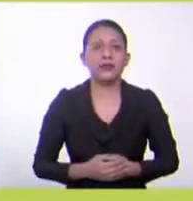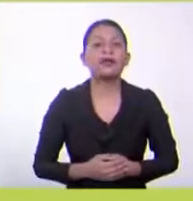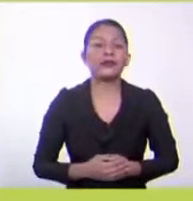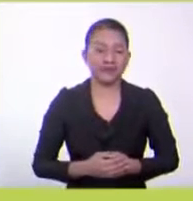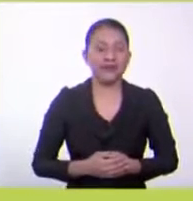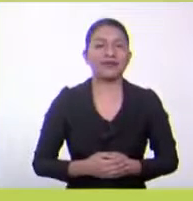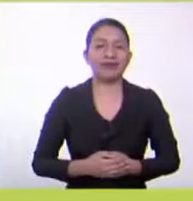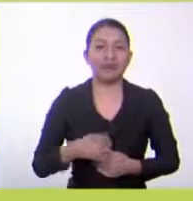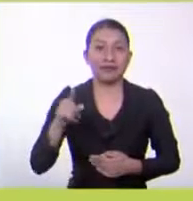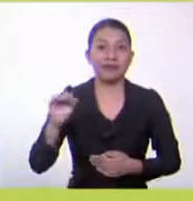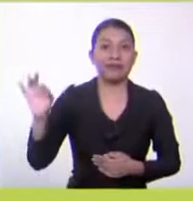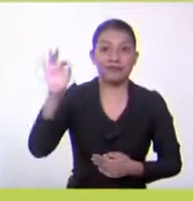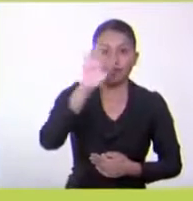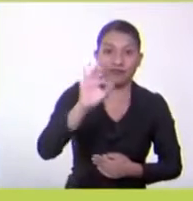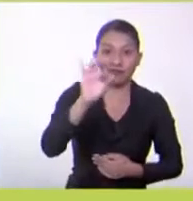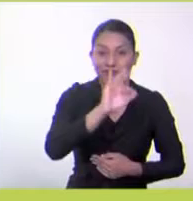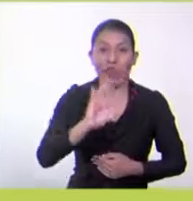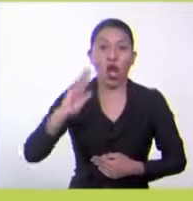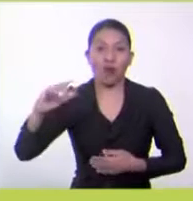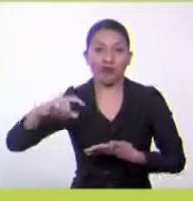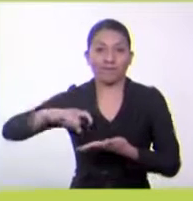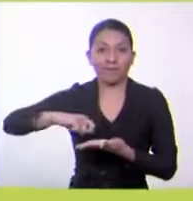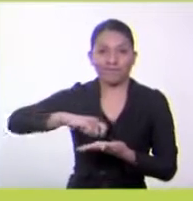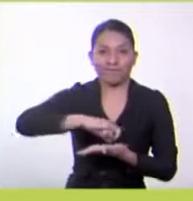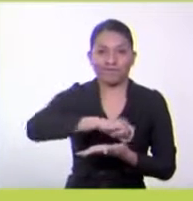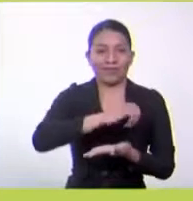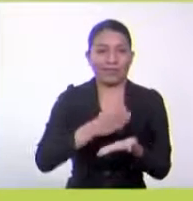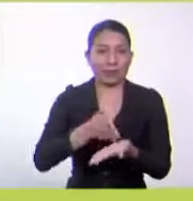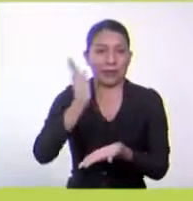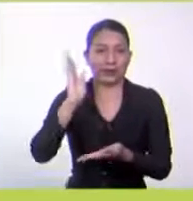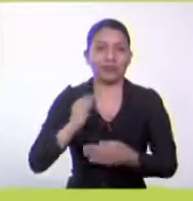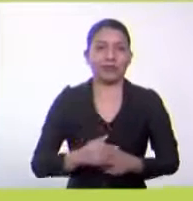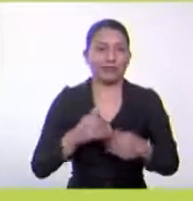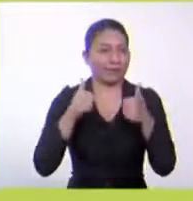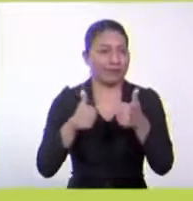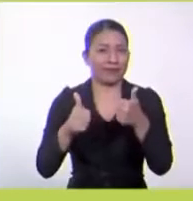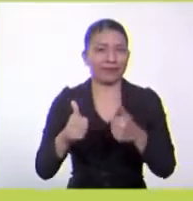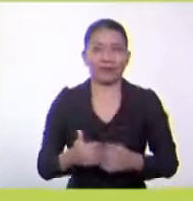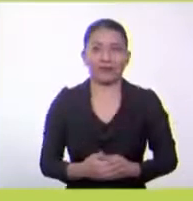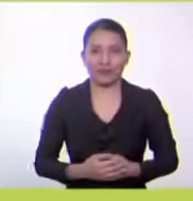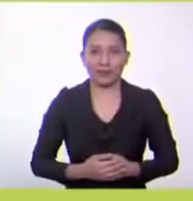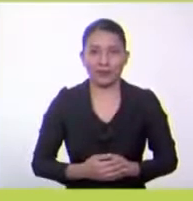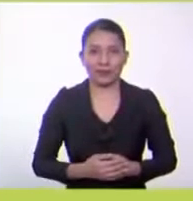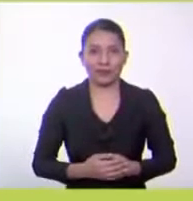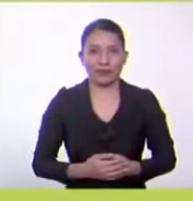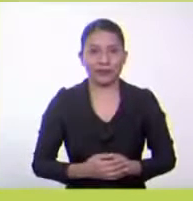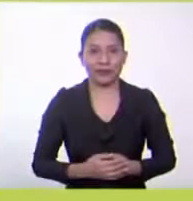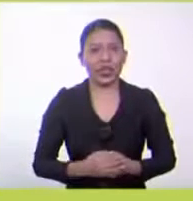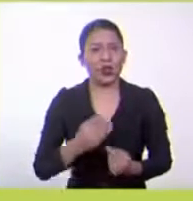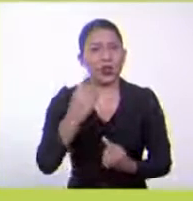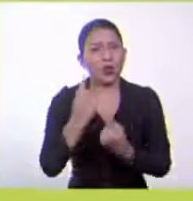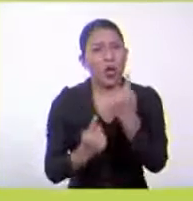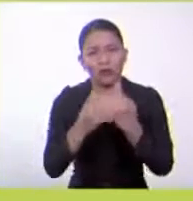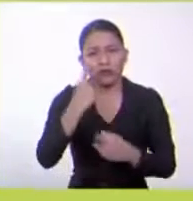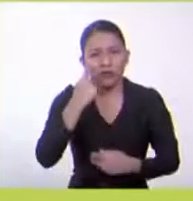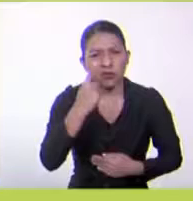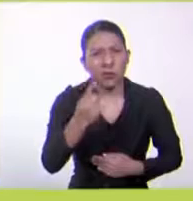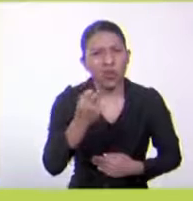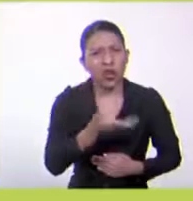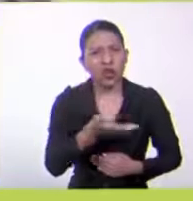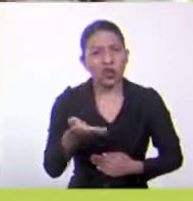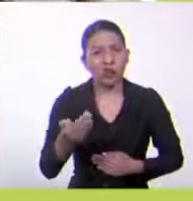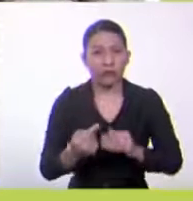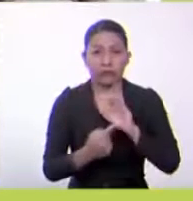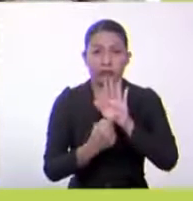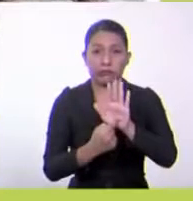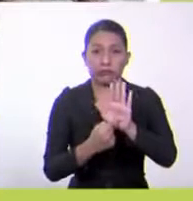Sí, los insectos. Otra vez en lo correcto. No me extraña. ¿Cuál de los siguientes objetos